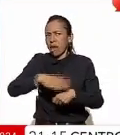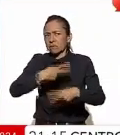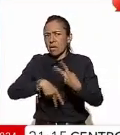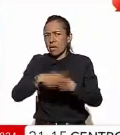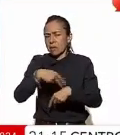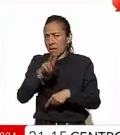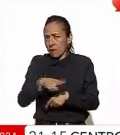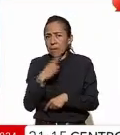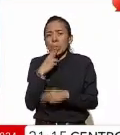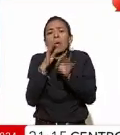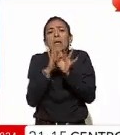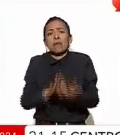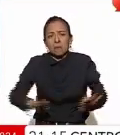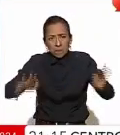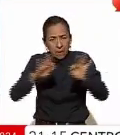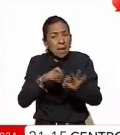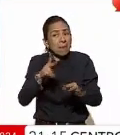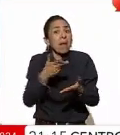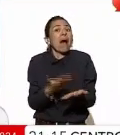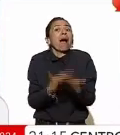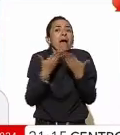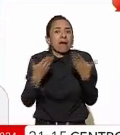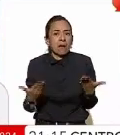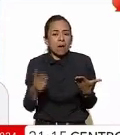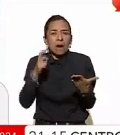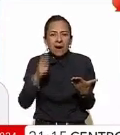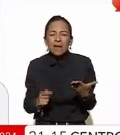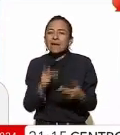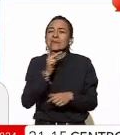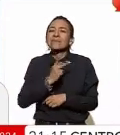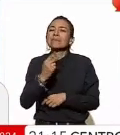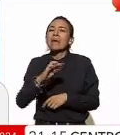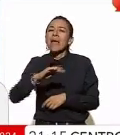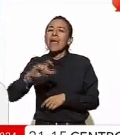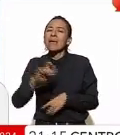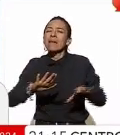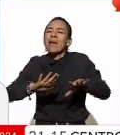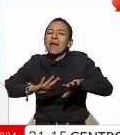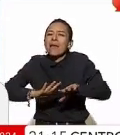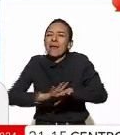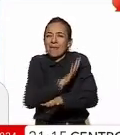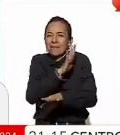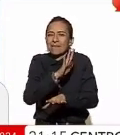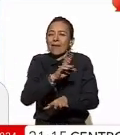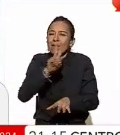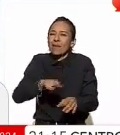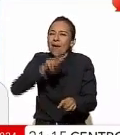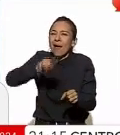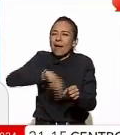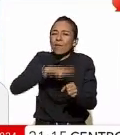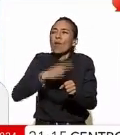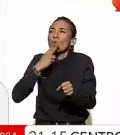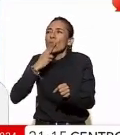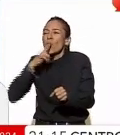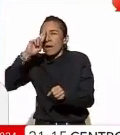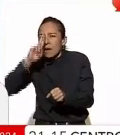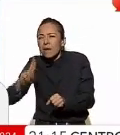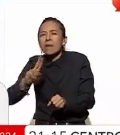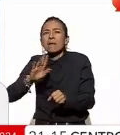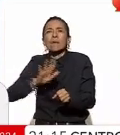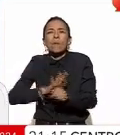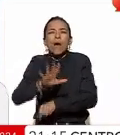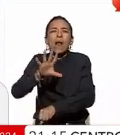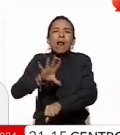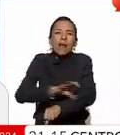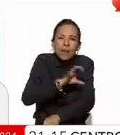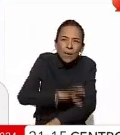ahora también se presentan planes de un Pemex verde, un Pemex que transite a energías y tecnologías nuevas, que adopte y que